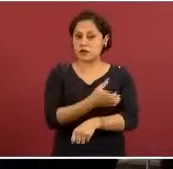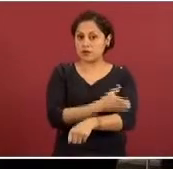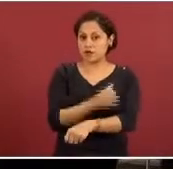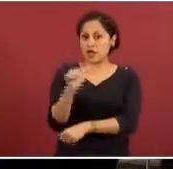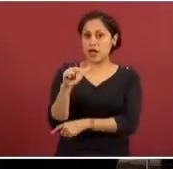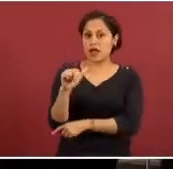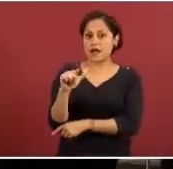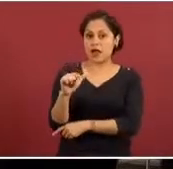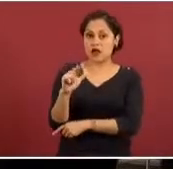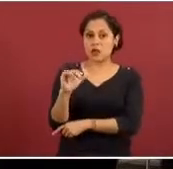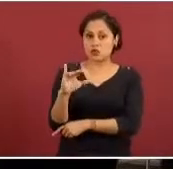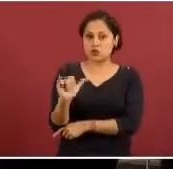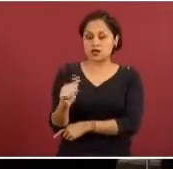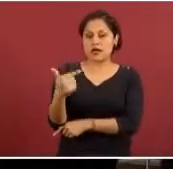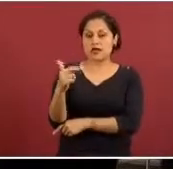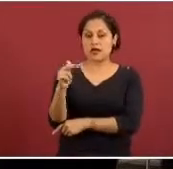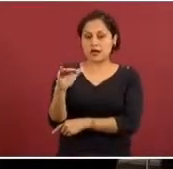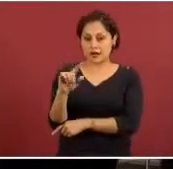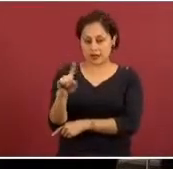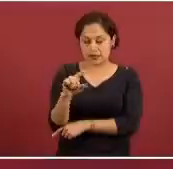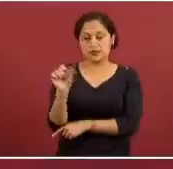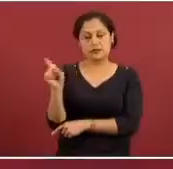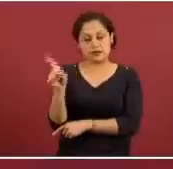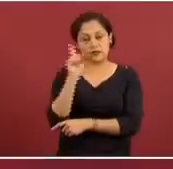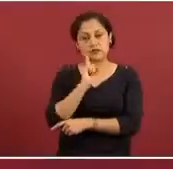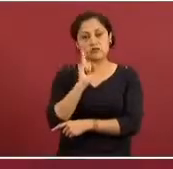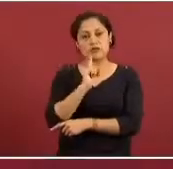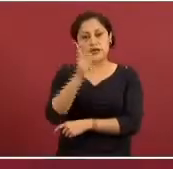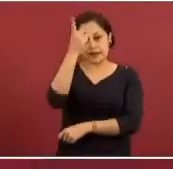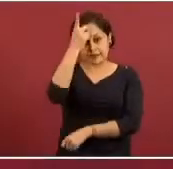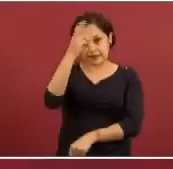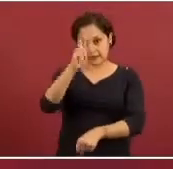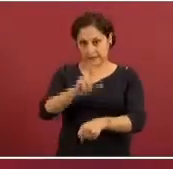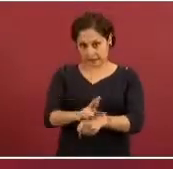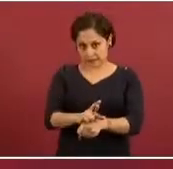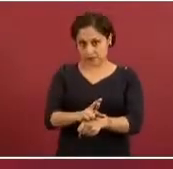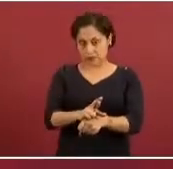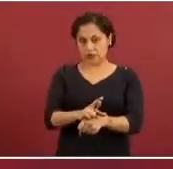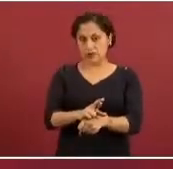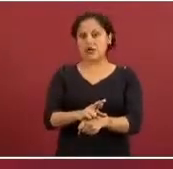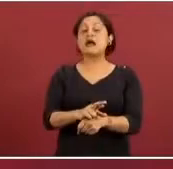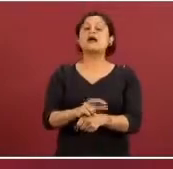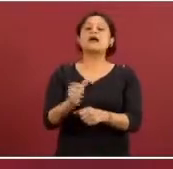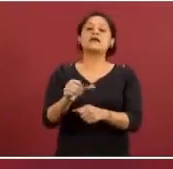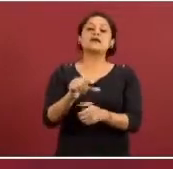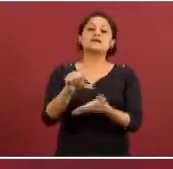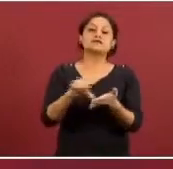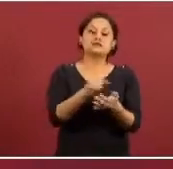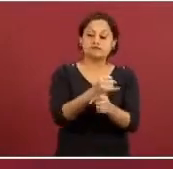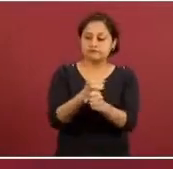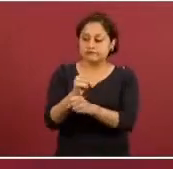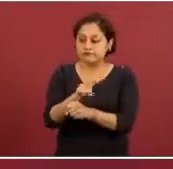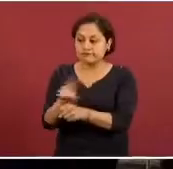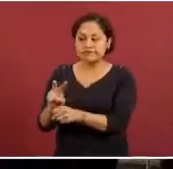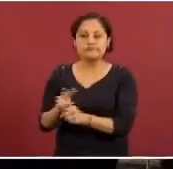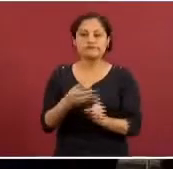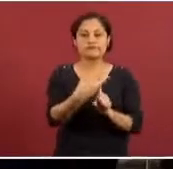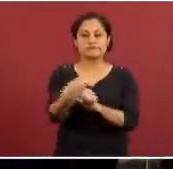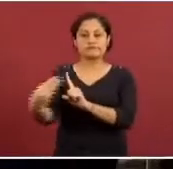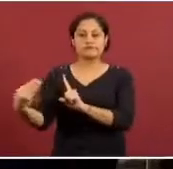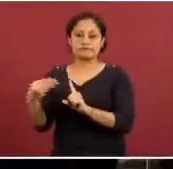Lucía de la Garza Barroso, quien es la directora de Investigación Operativa Epidemiológica y coordinadora de la Unidad de